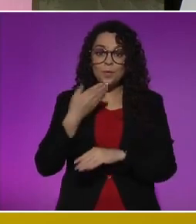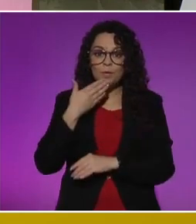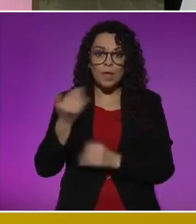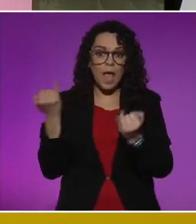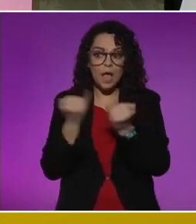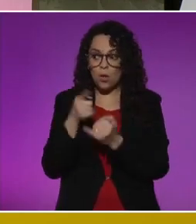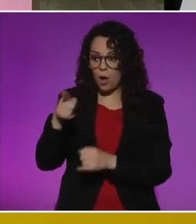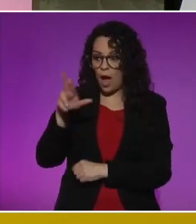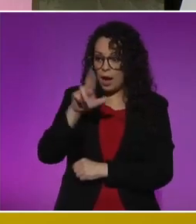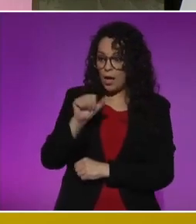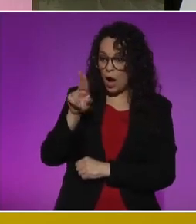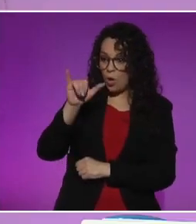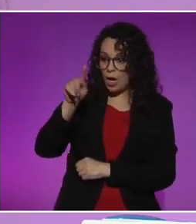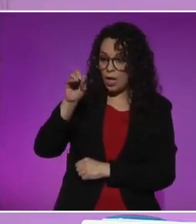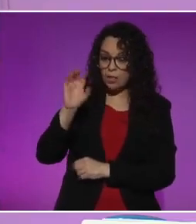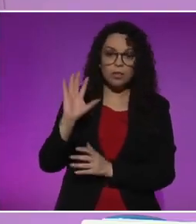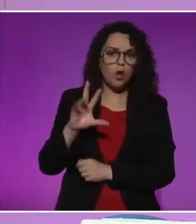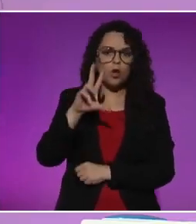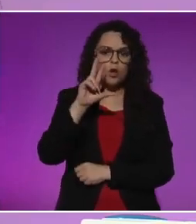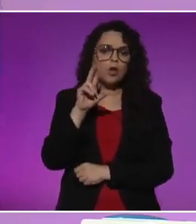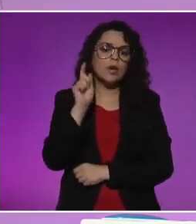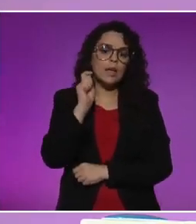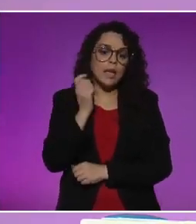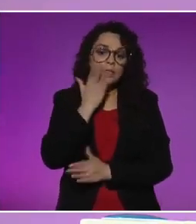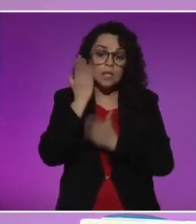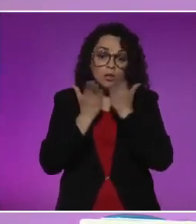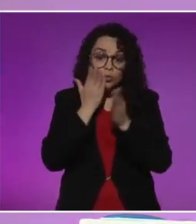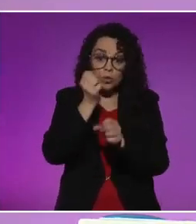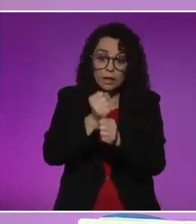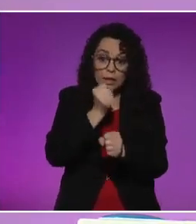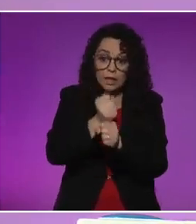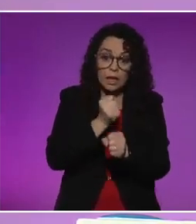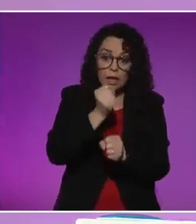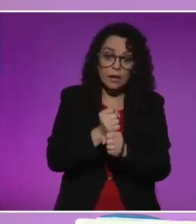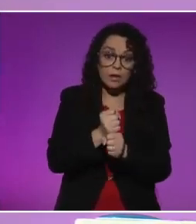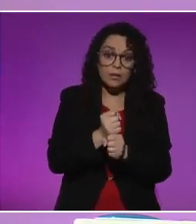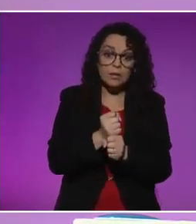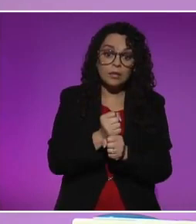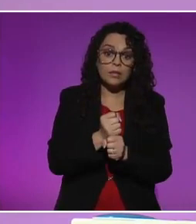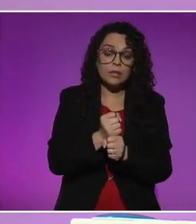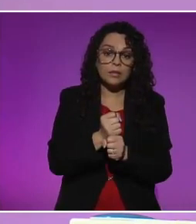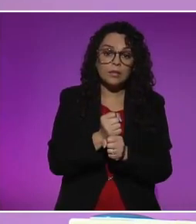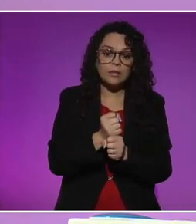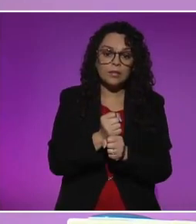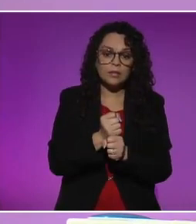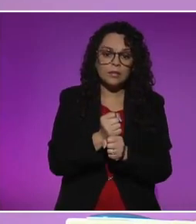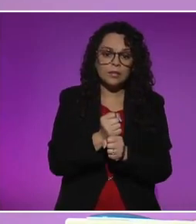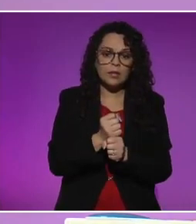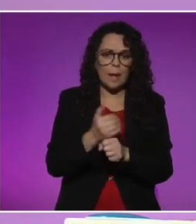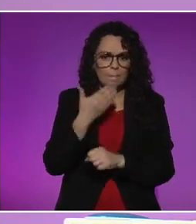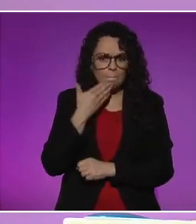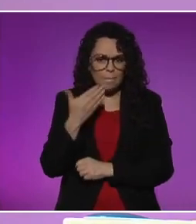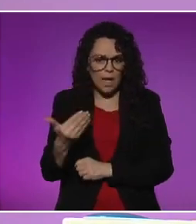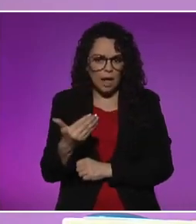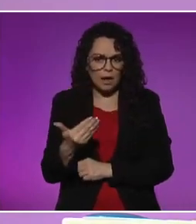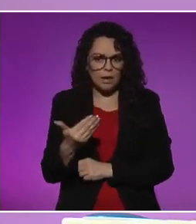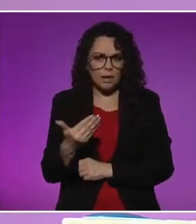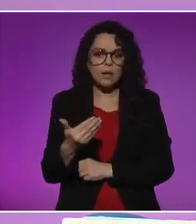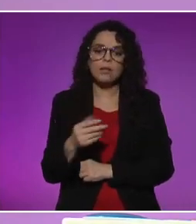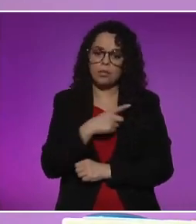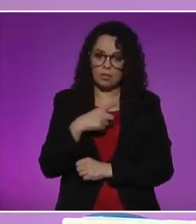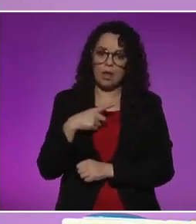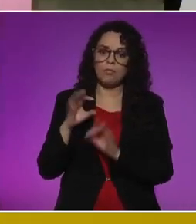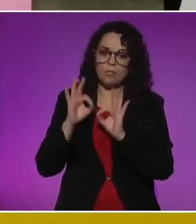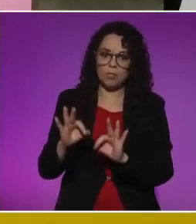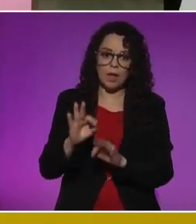Raulito, recuerden que no estudiamos y practicamos para que nos salga bien, sino para que no pueda salirnos mal, ¿verdad?